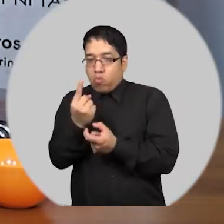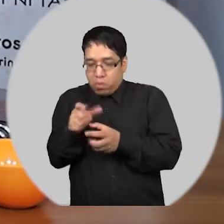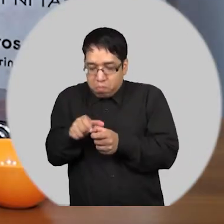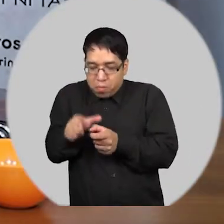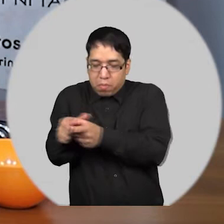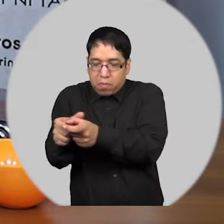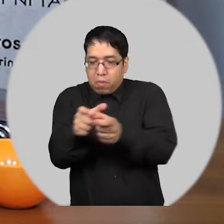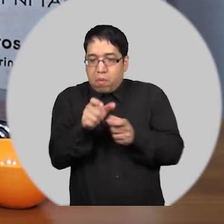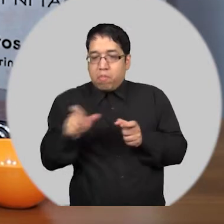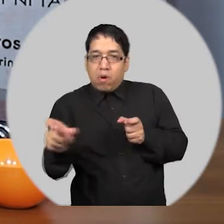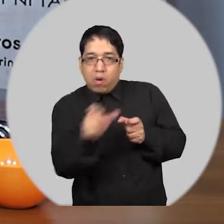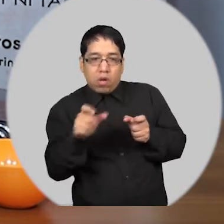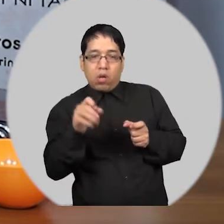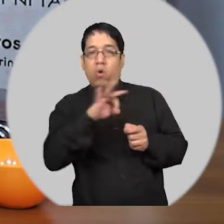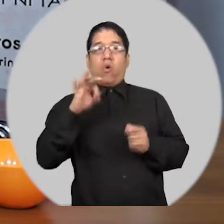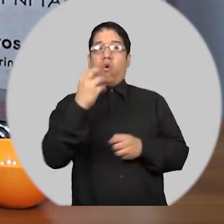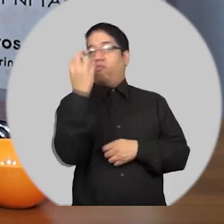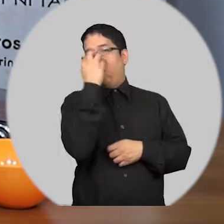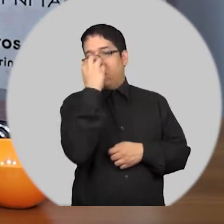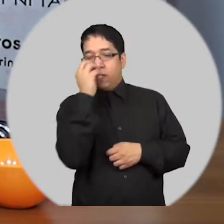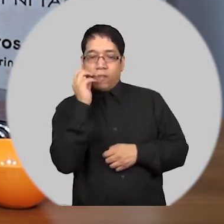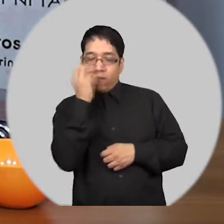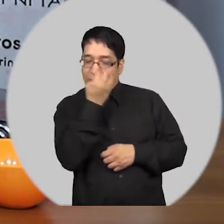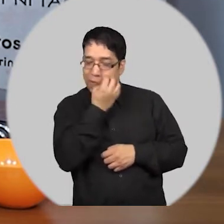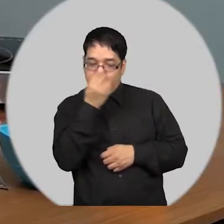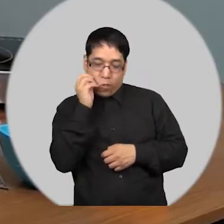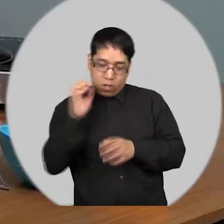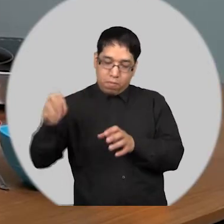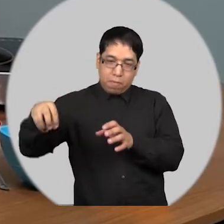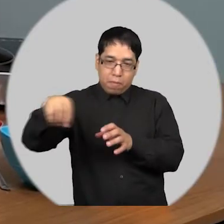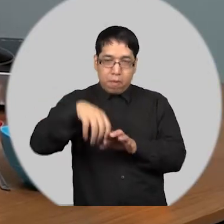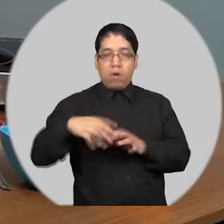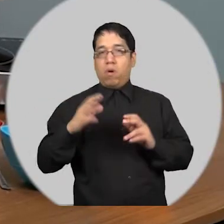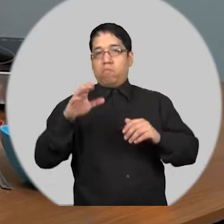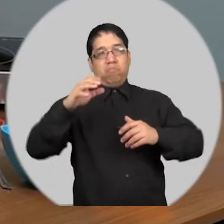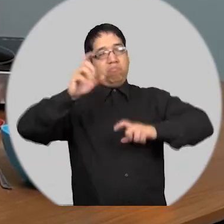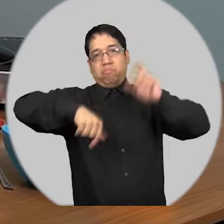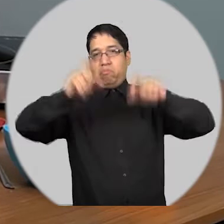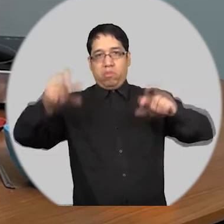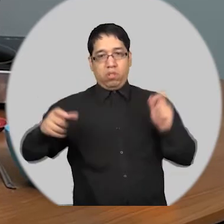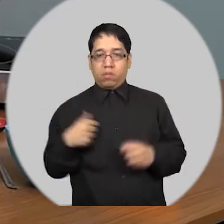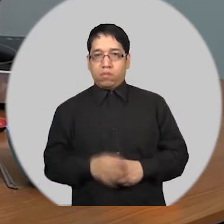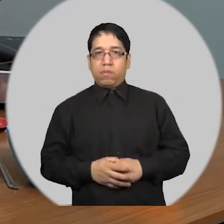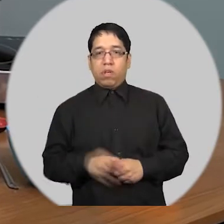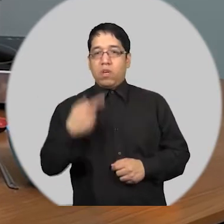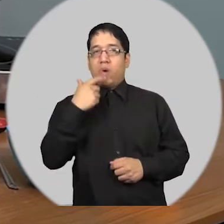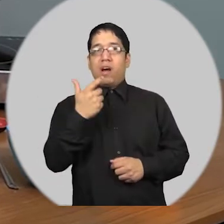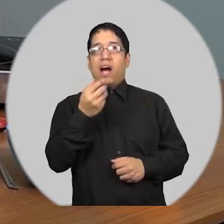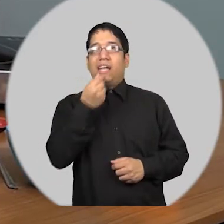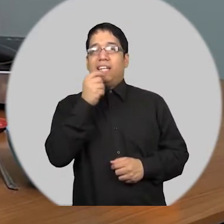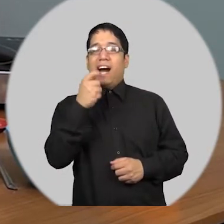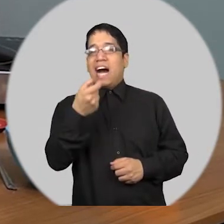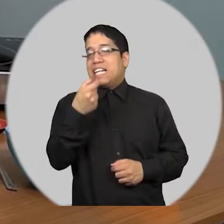individuales, ponerle frutillas, ponerle la fruta que quieran, como un postrecito